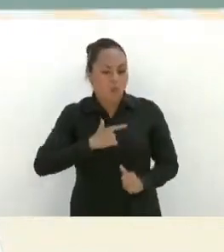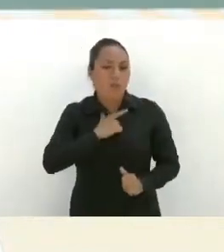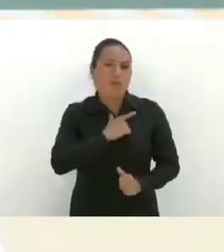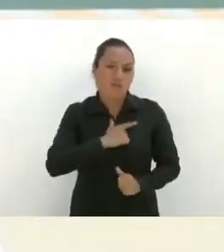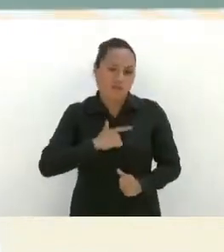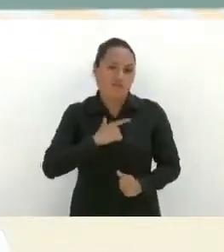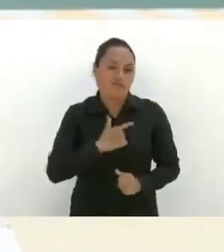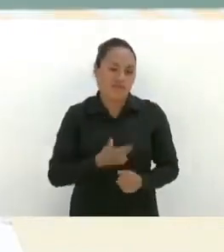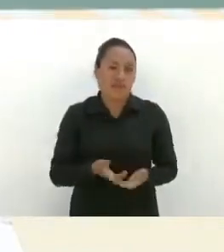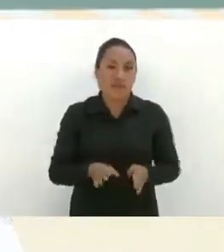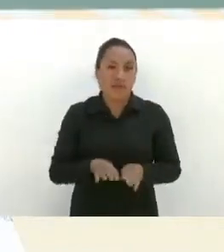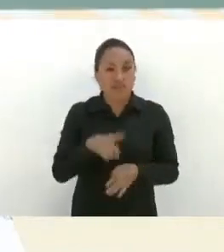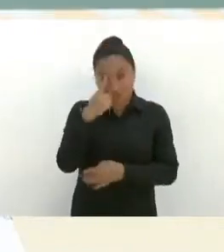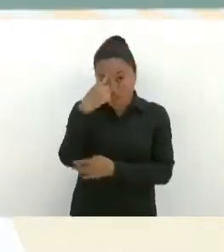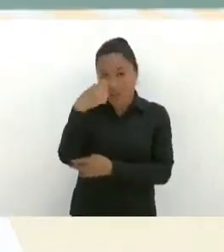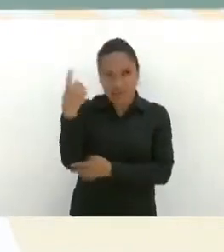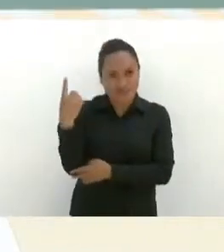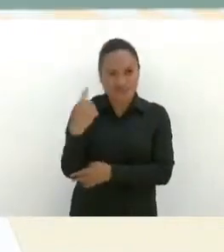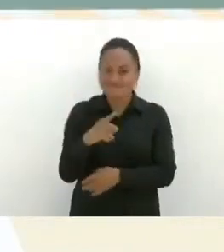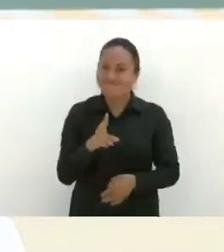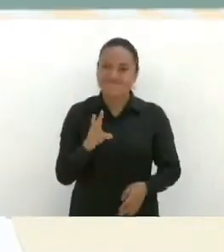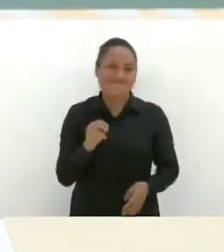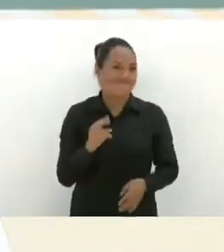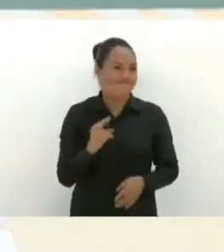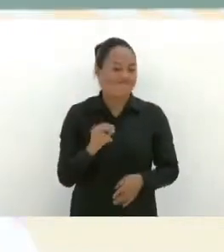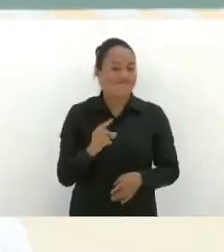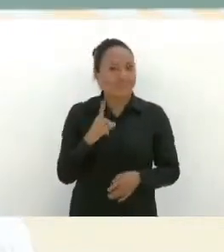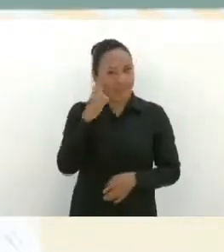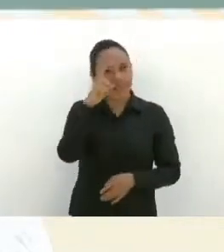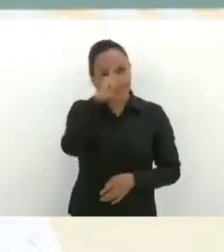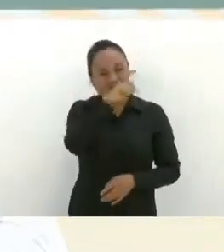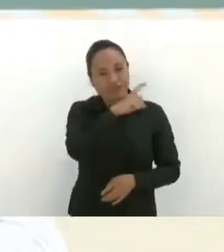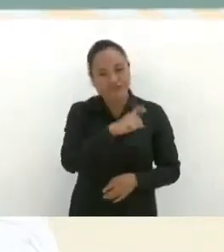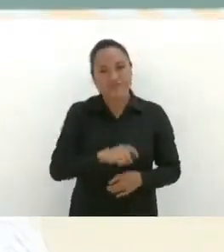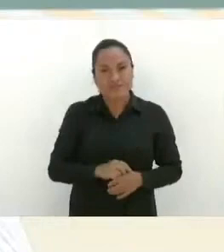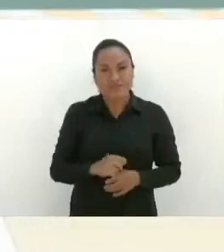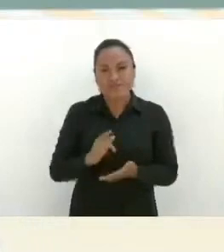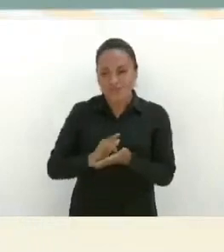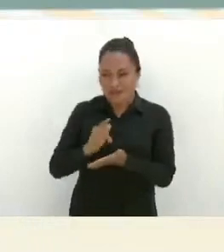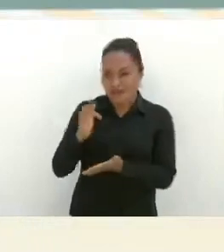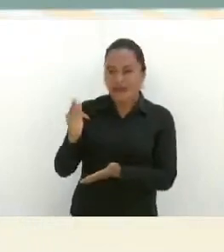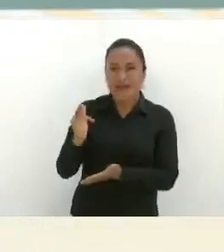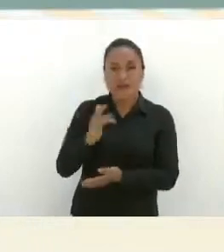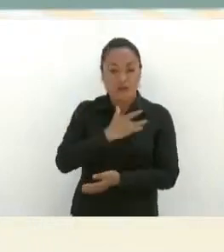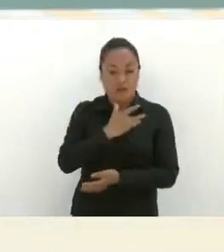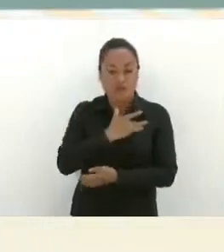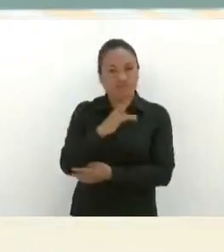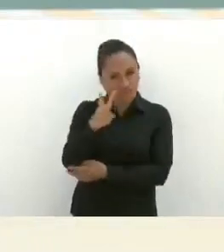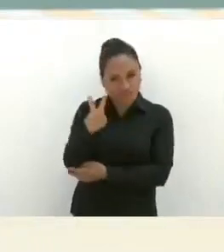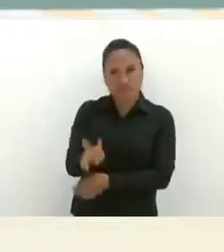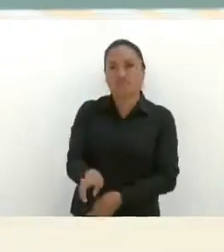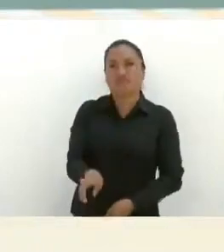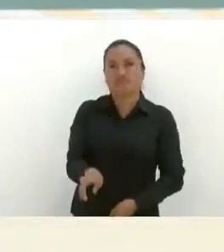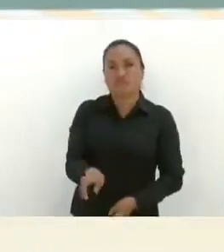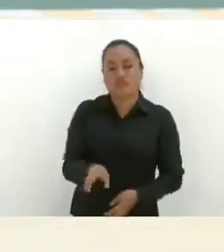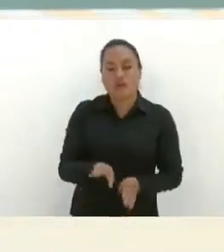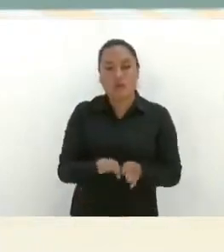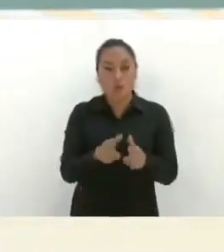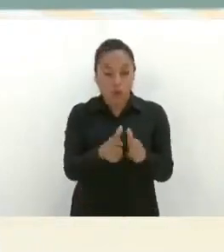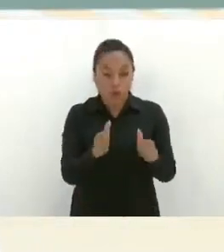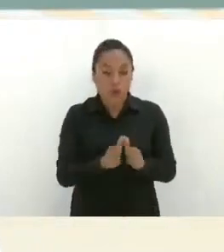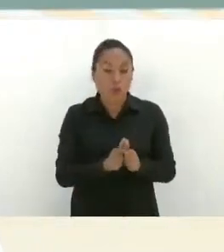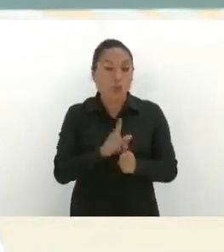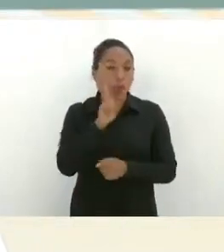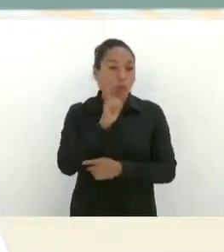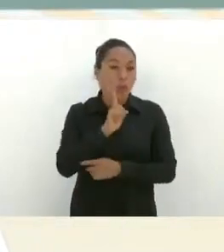Pues no No es tan fácil Esta parte Agradezco Desde nuestro corazón Como banda Mujeres de